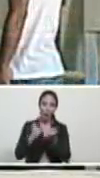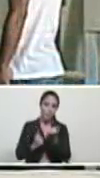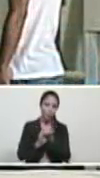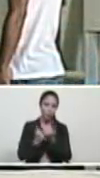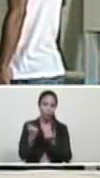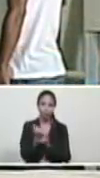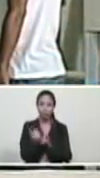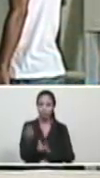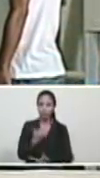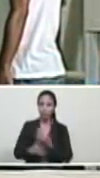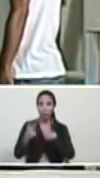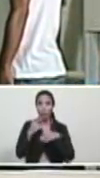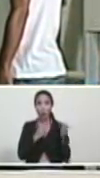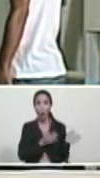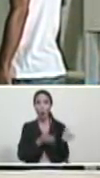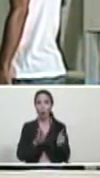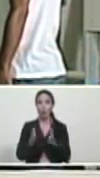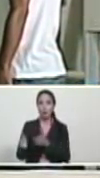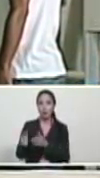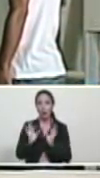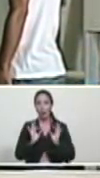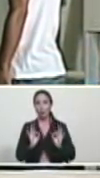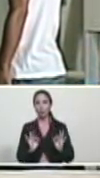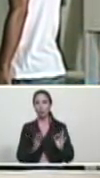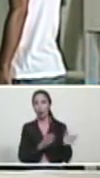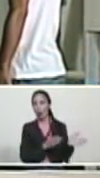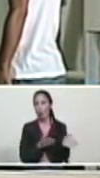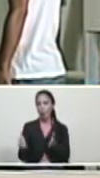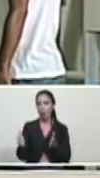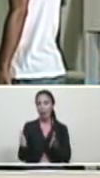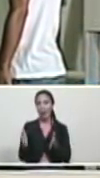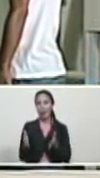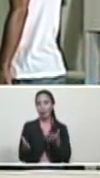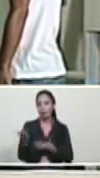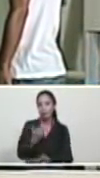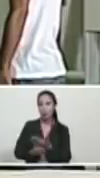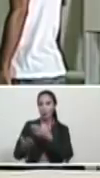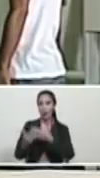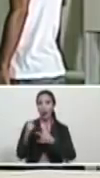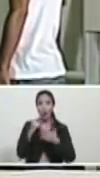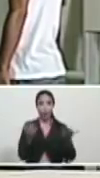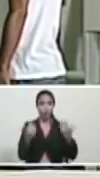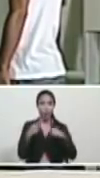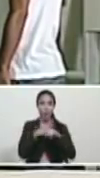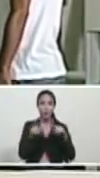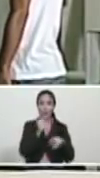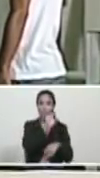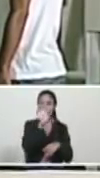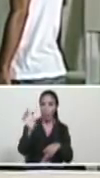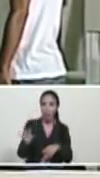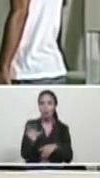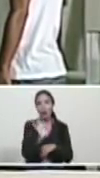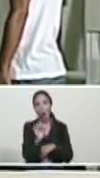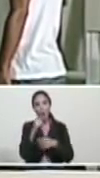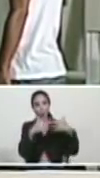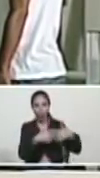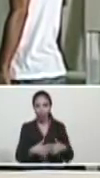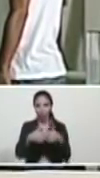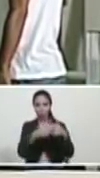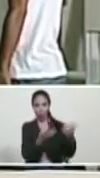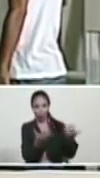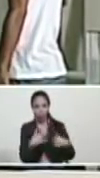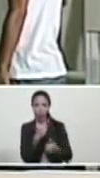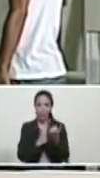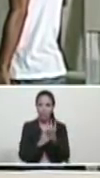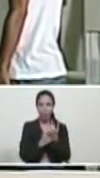regular, organizado, ordenado, solidario, que venga del pueblo de Estados Unidos, será